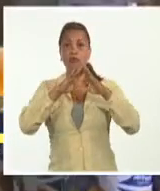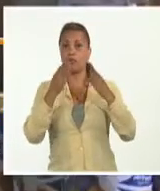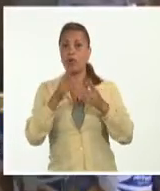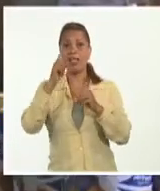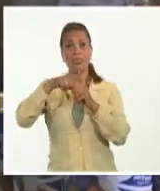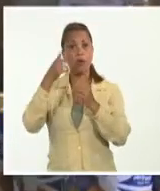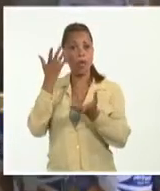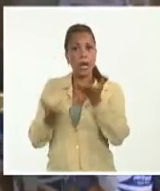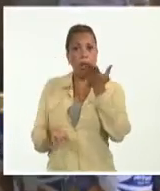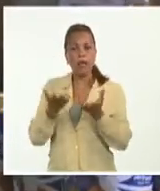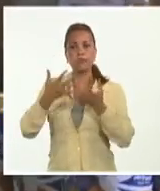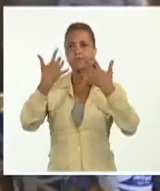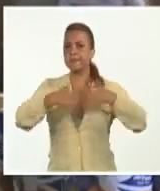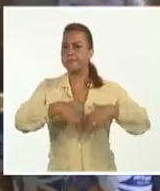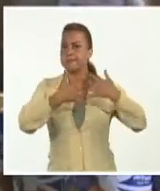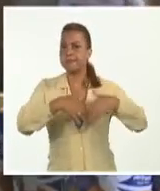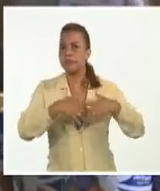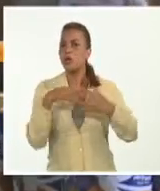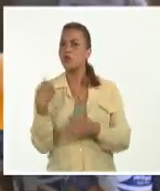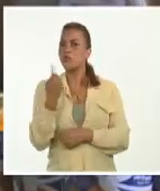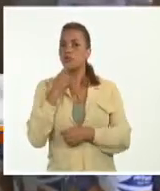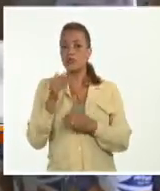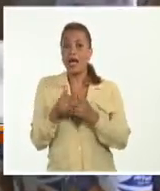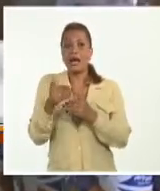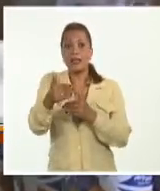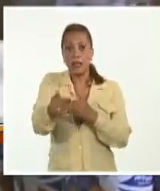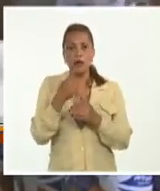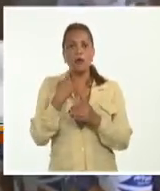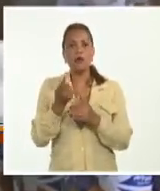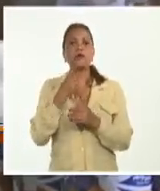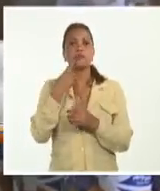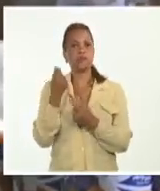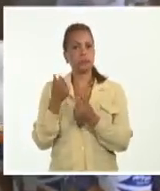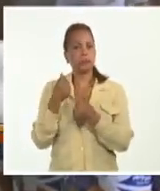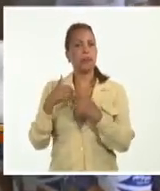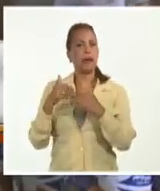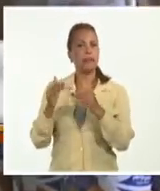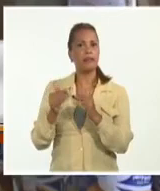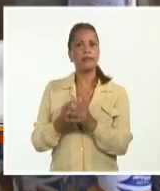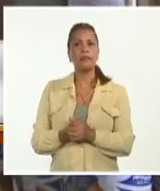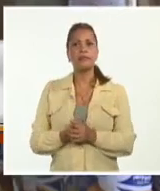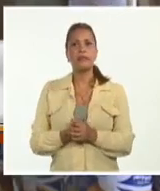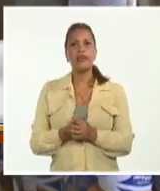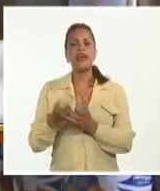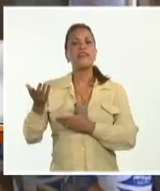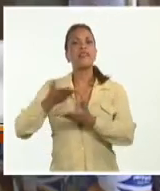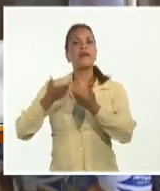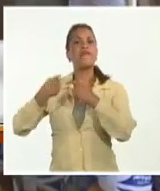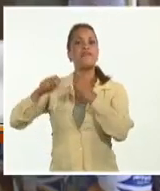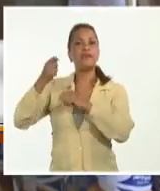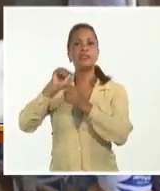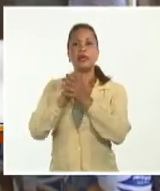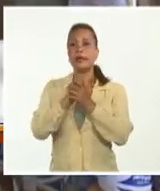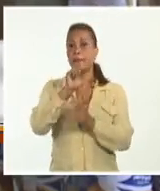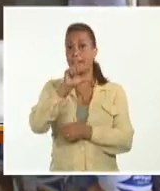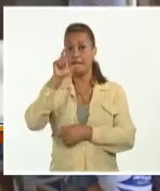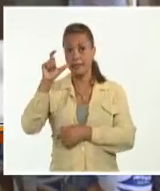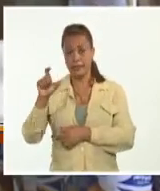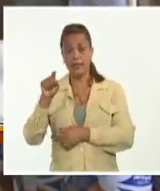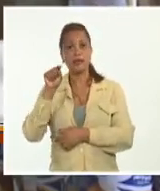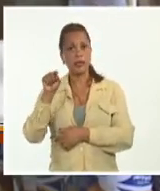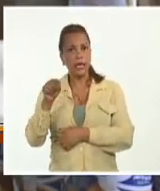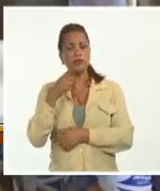nosotros tenemos a la fecha 266 limpios las ventas en ms de estas ventas